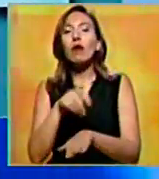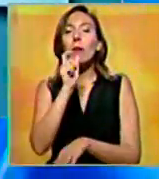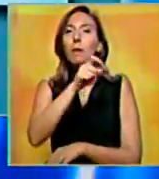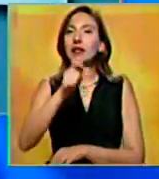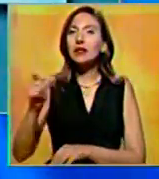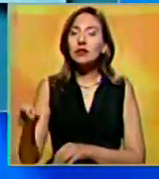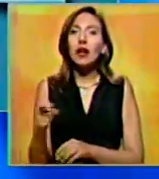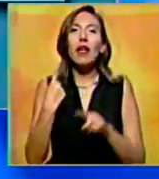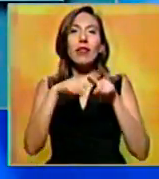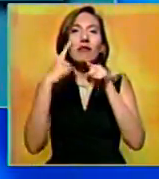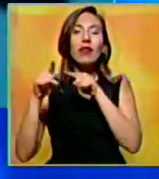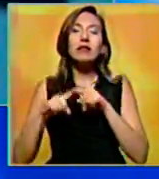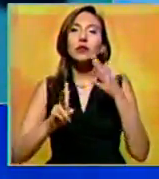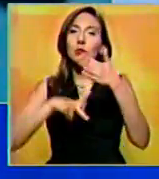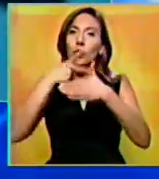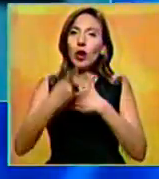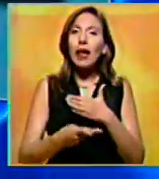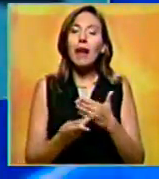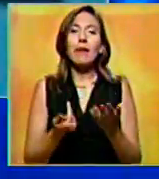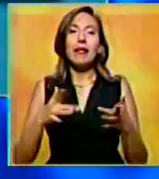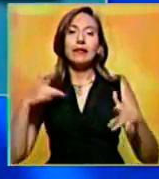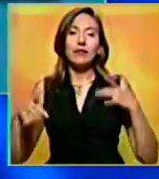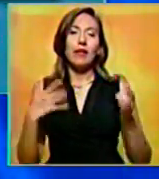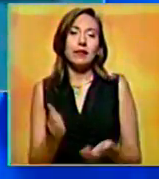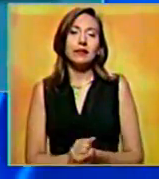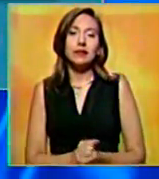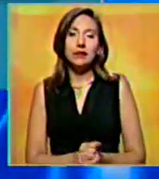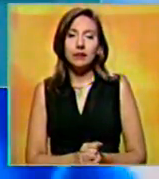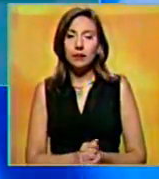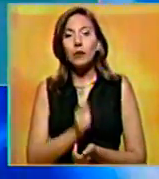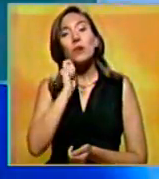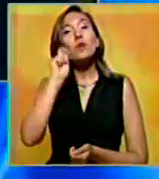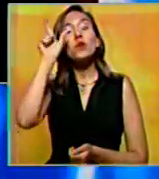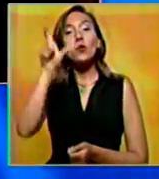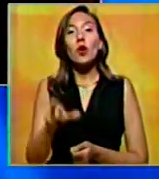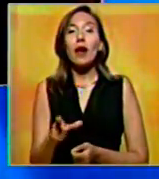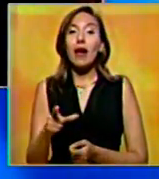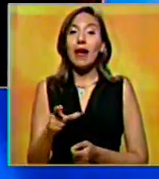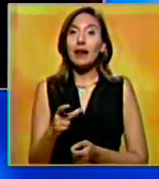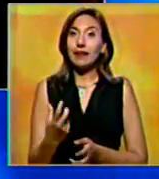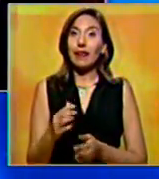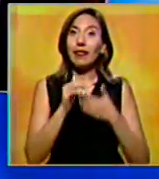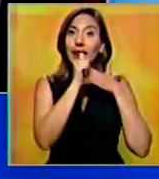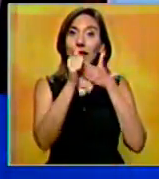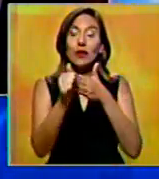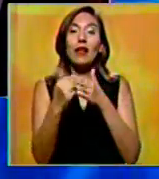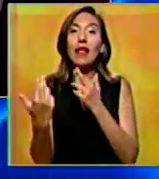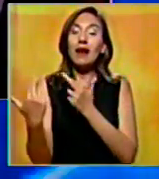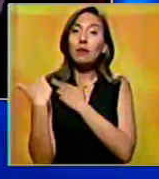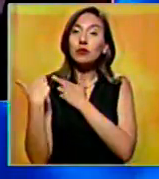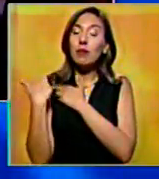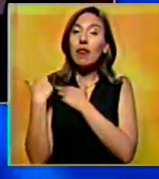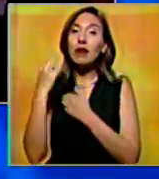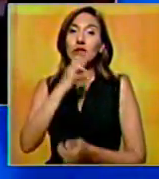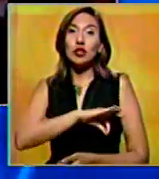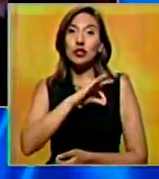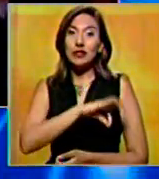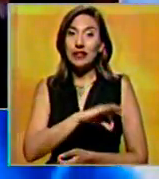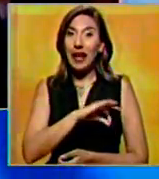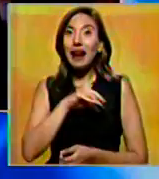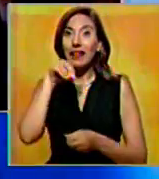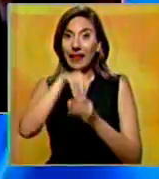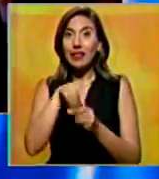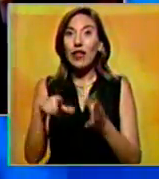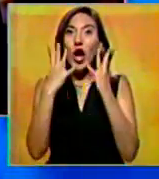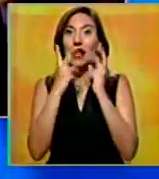a través de diversos programas e iniciativas. María Ignacia Arcaya, directora de Responsabilidad Social Empresarial de la organización